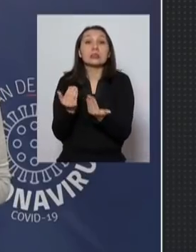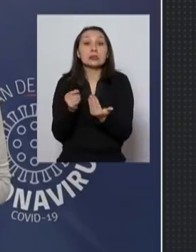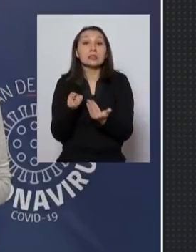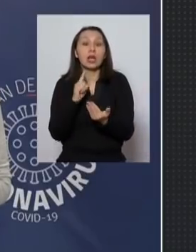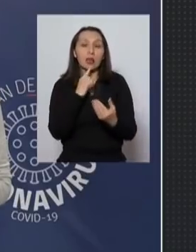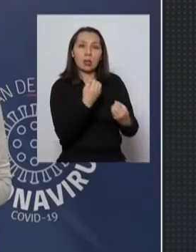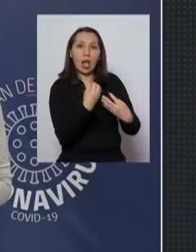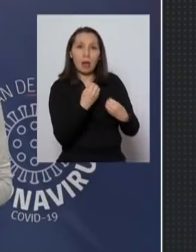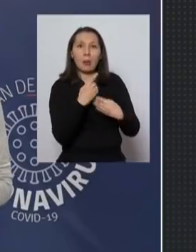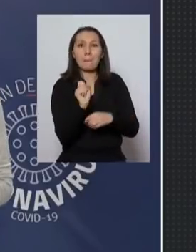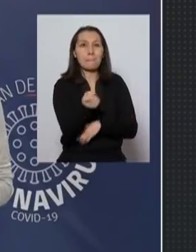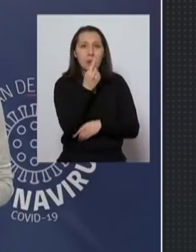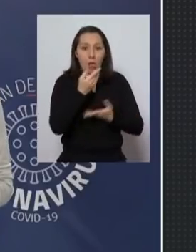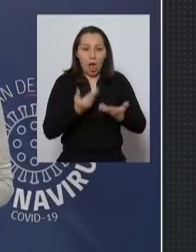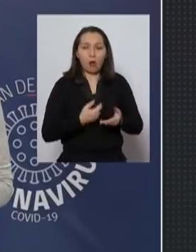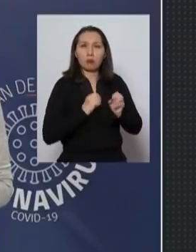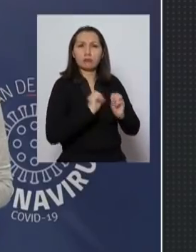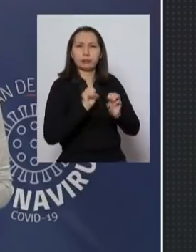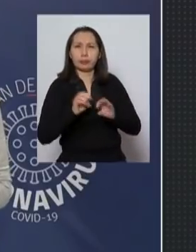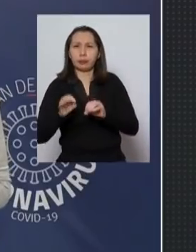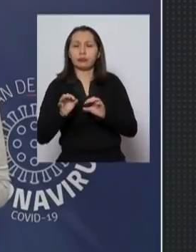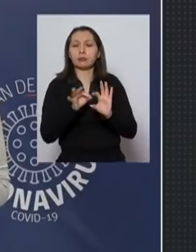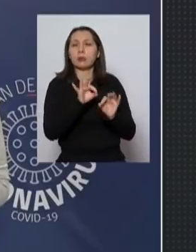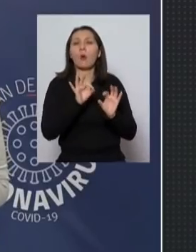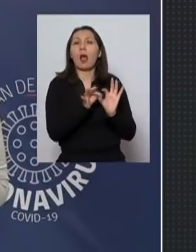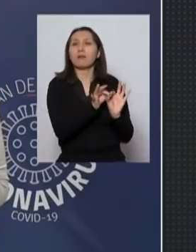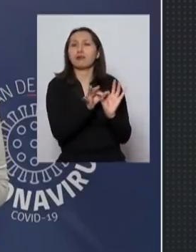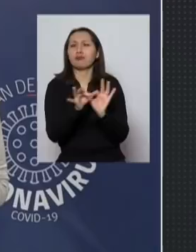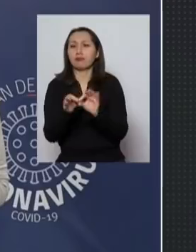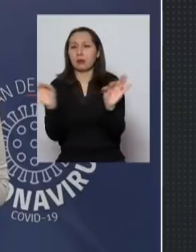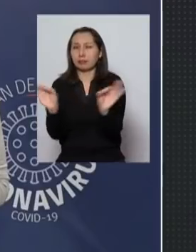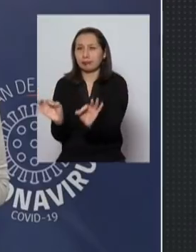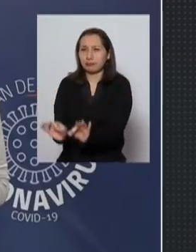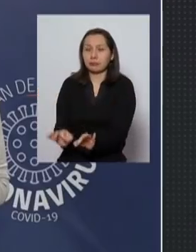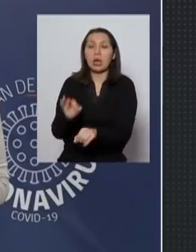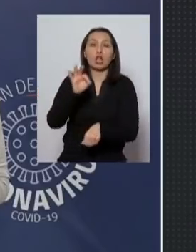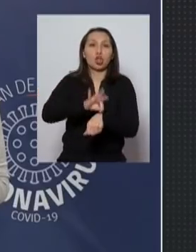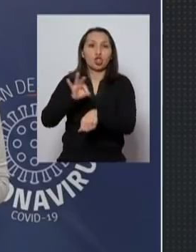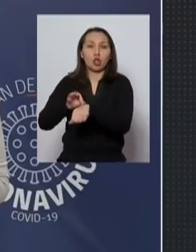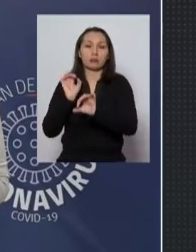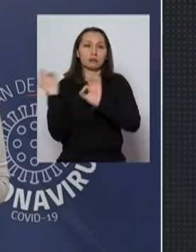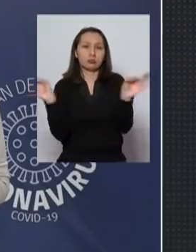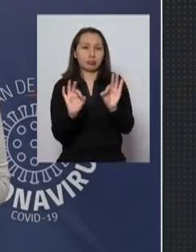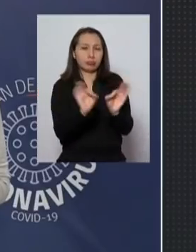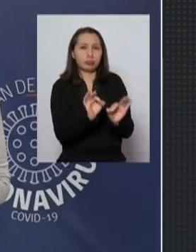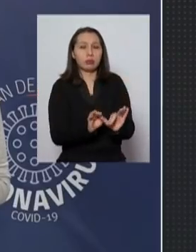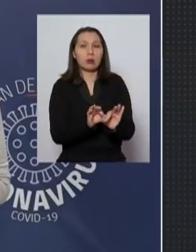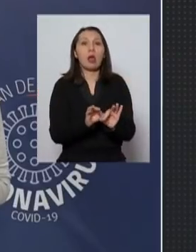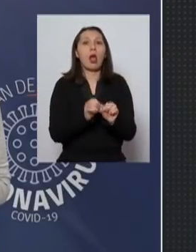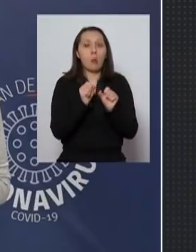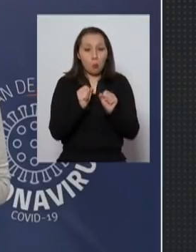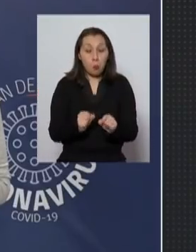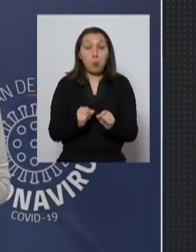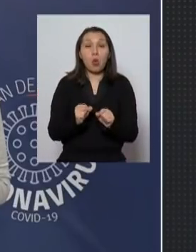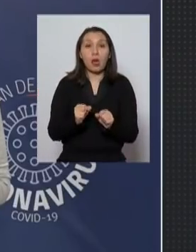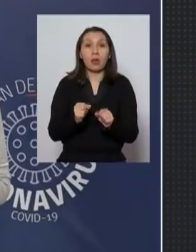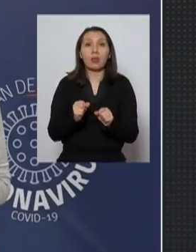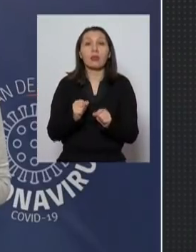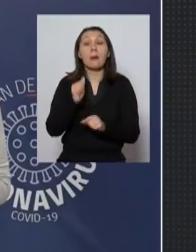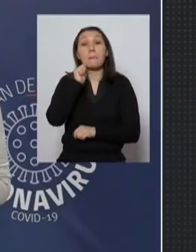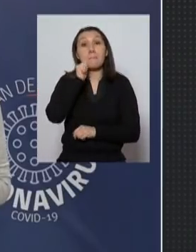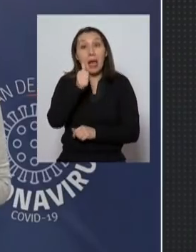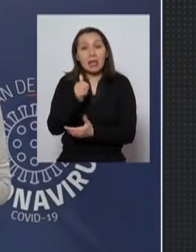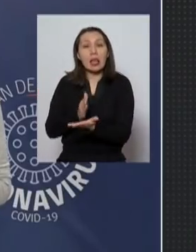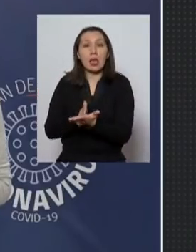capacitación que está en marcha en este momento, una definición que se ha hecho formalmente. Es posible que